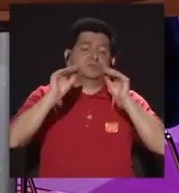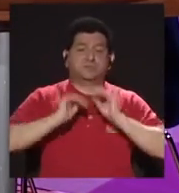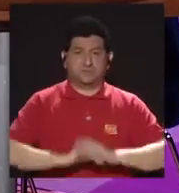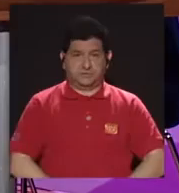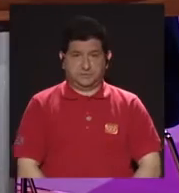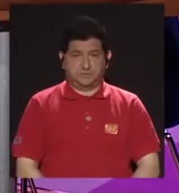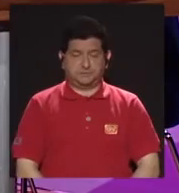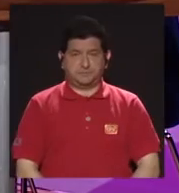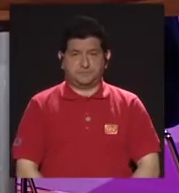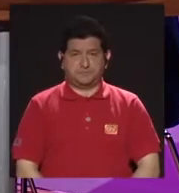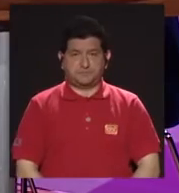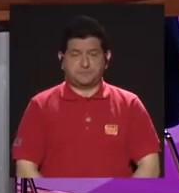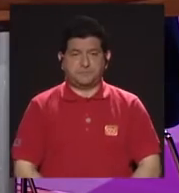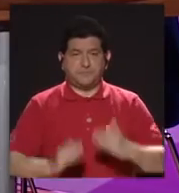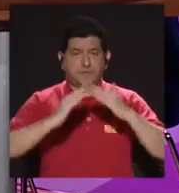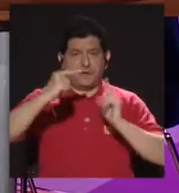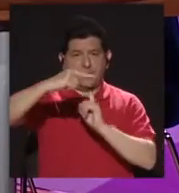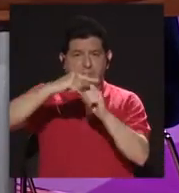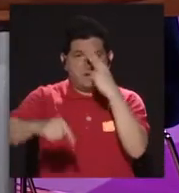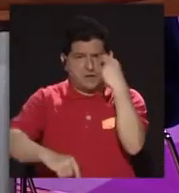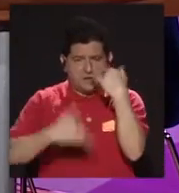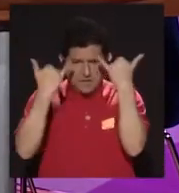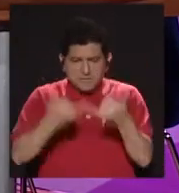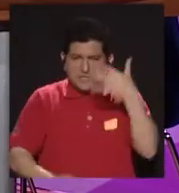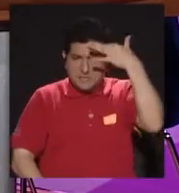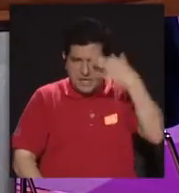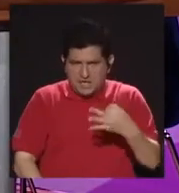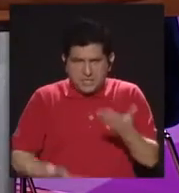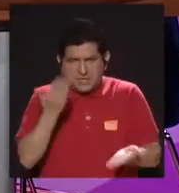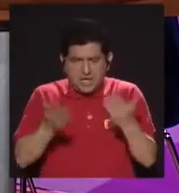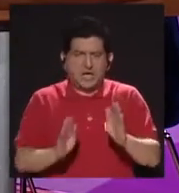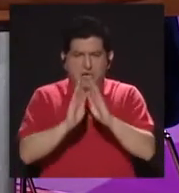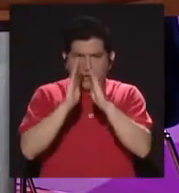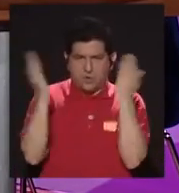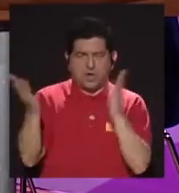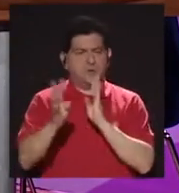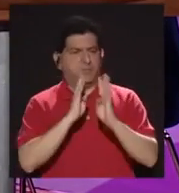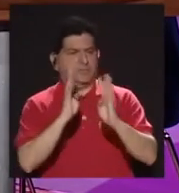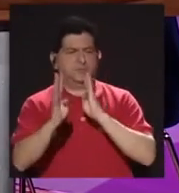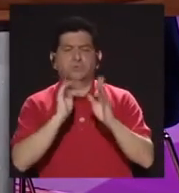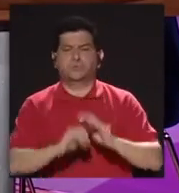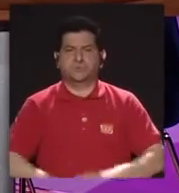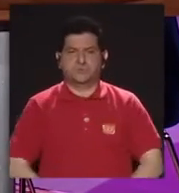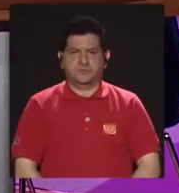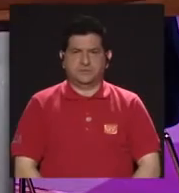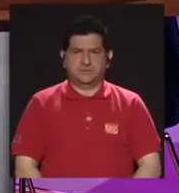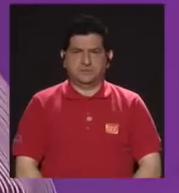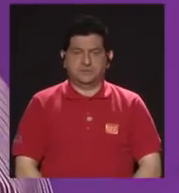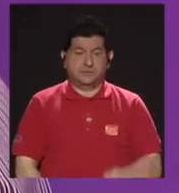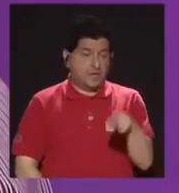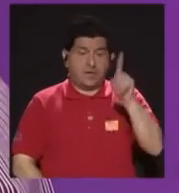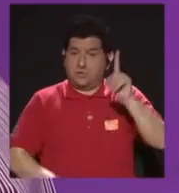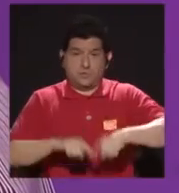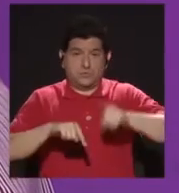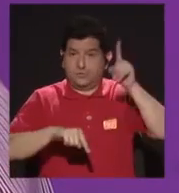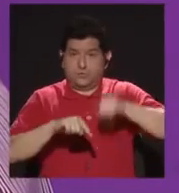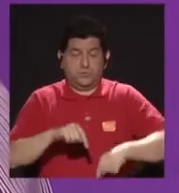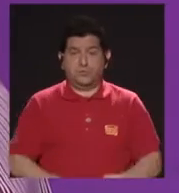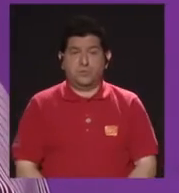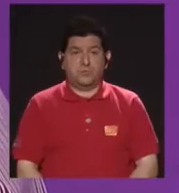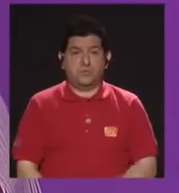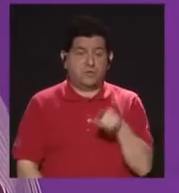siendo que la iglesia católica ha tomado ya una posición un poco más abierta para conversar ellos no pueden